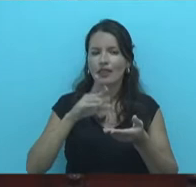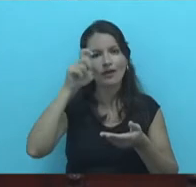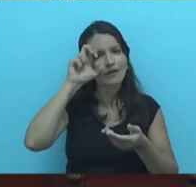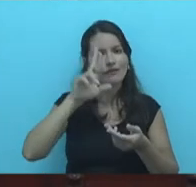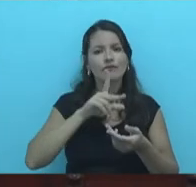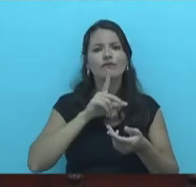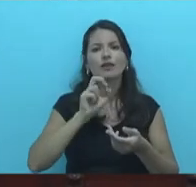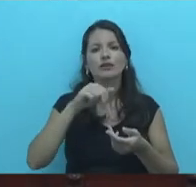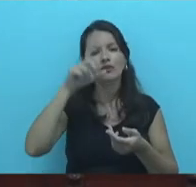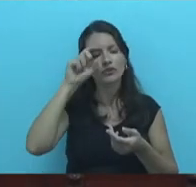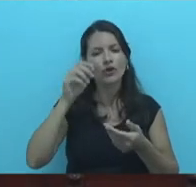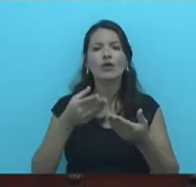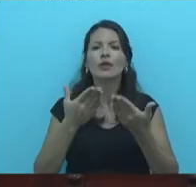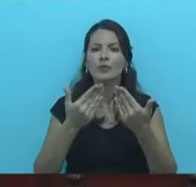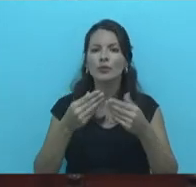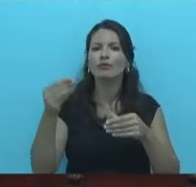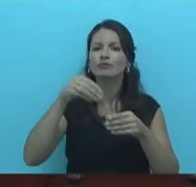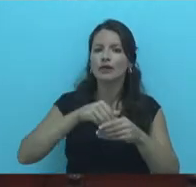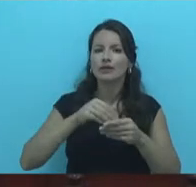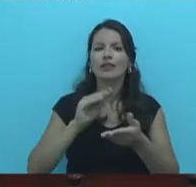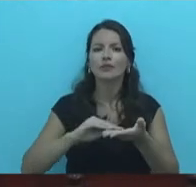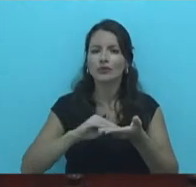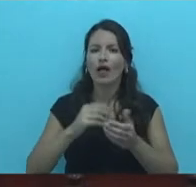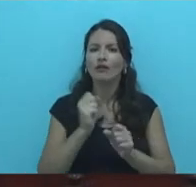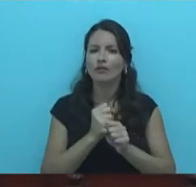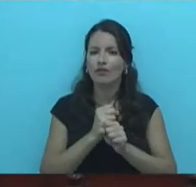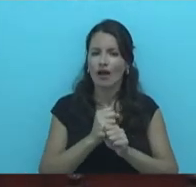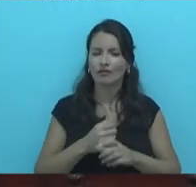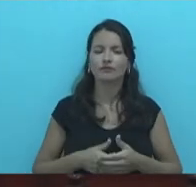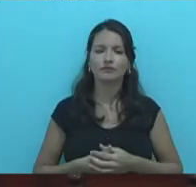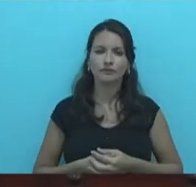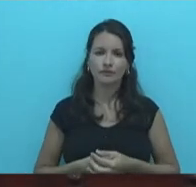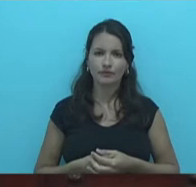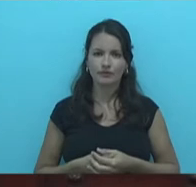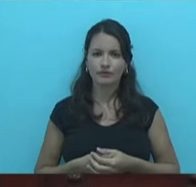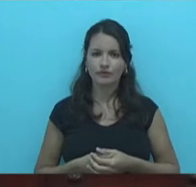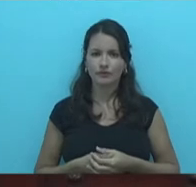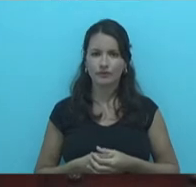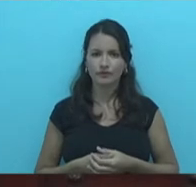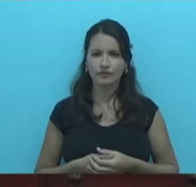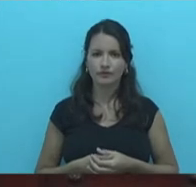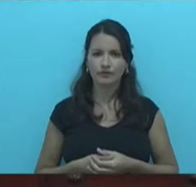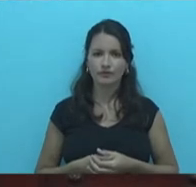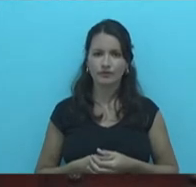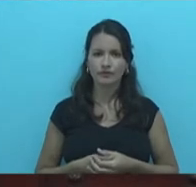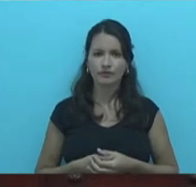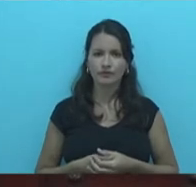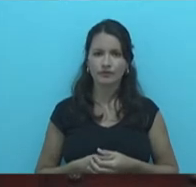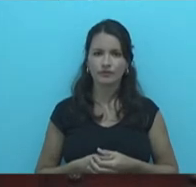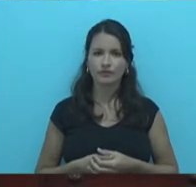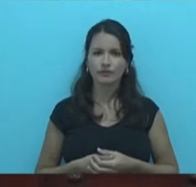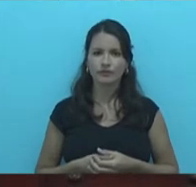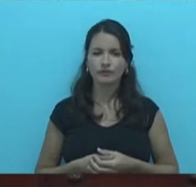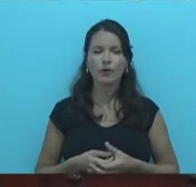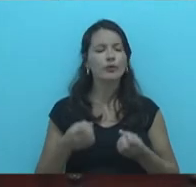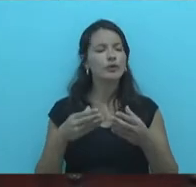13.694.896, al cuerpo y la adopción de las medidas necesarias para que la misma preste el juramento de práctica. Bien, está en consideración